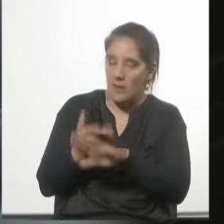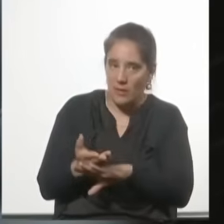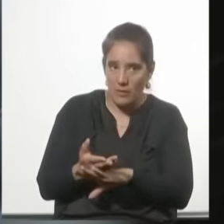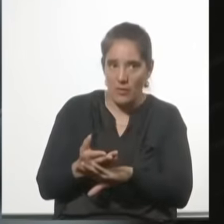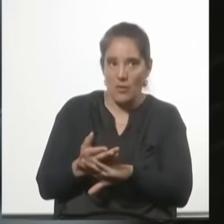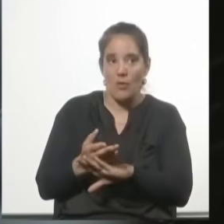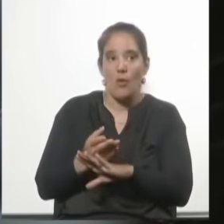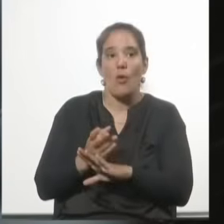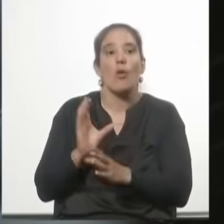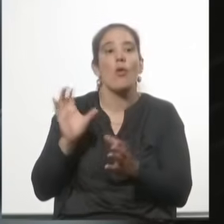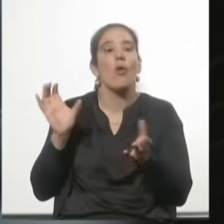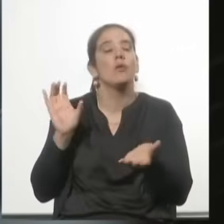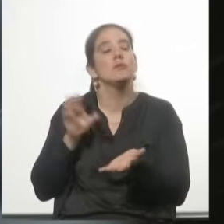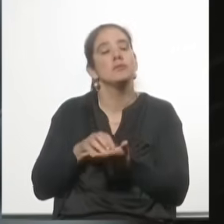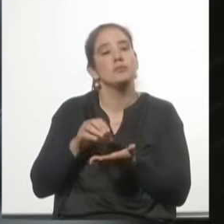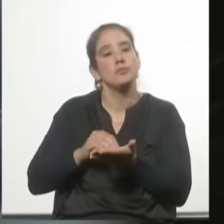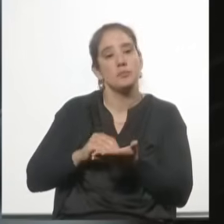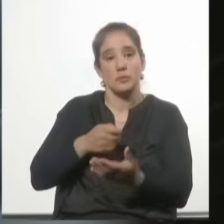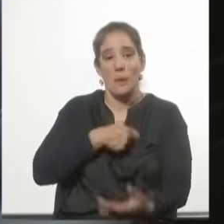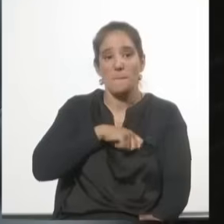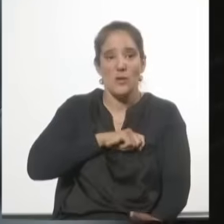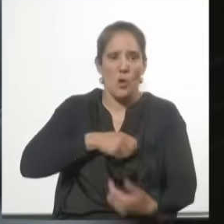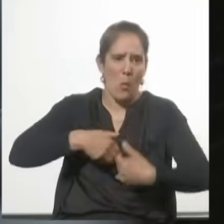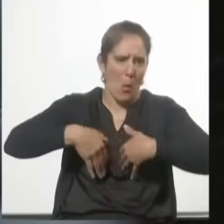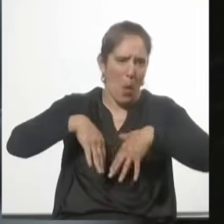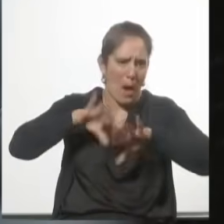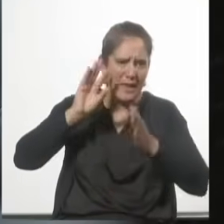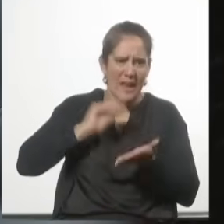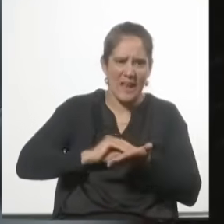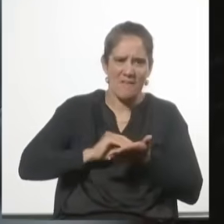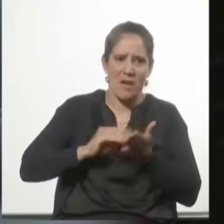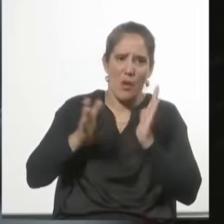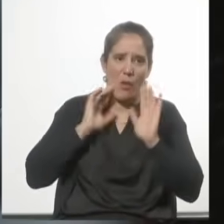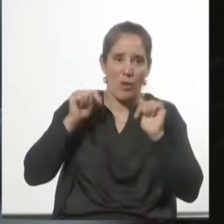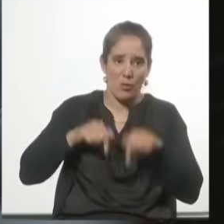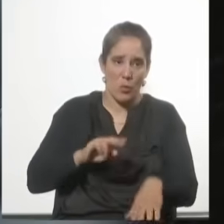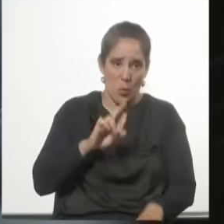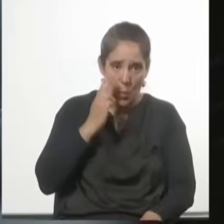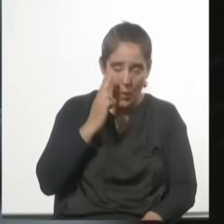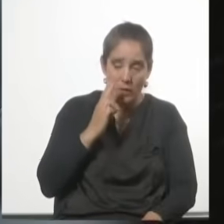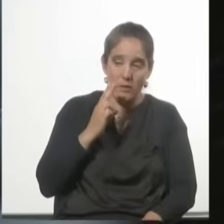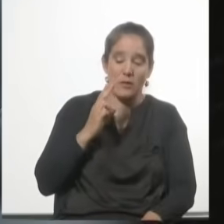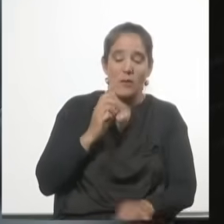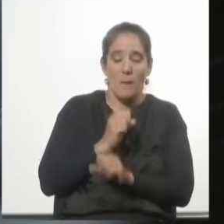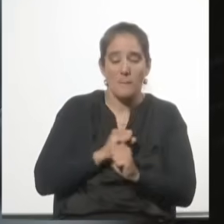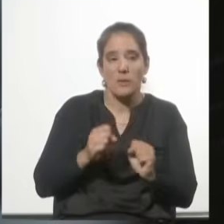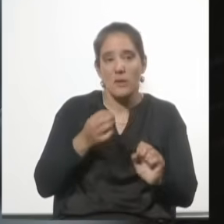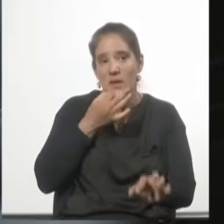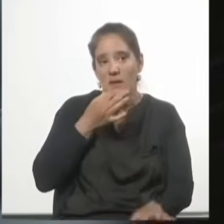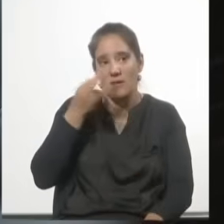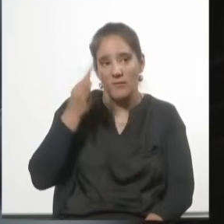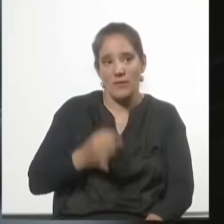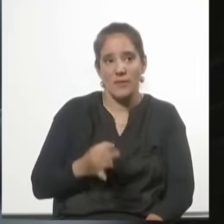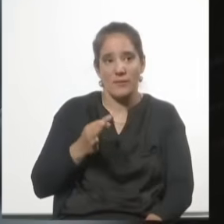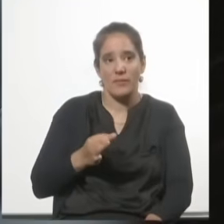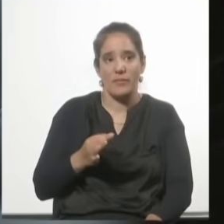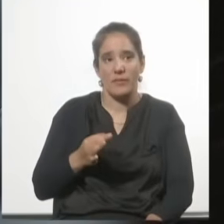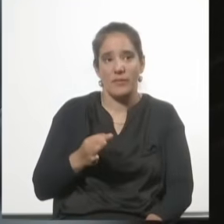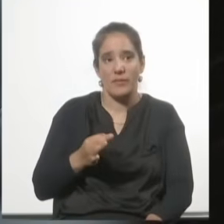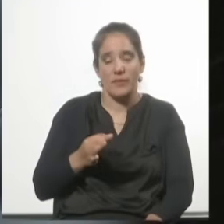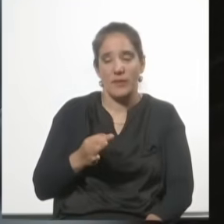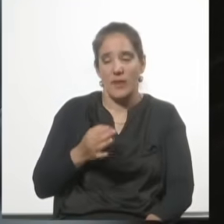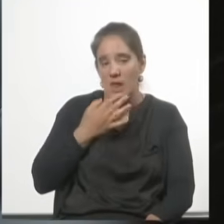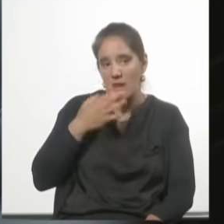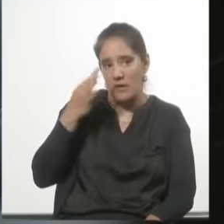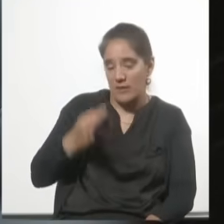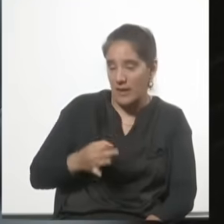del Piazzo, tanto el notario español como cualquier escribano de nuestro país hubiera podido dar fe respecto